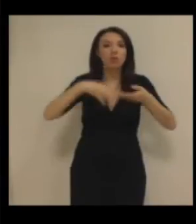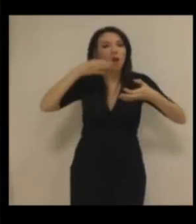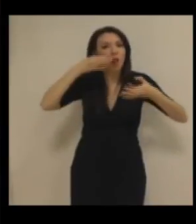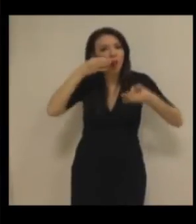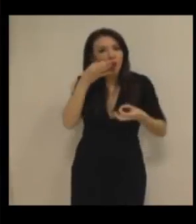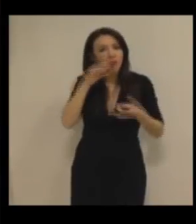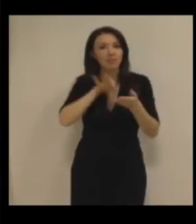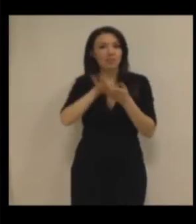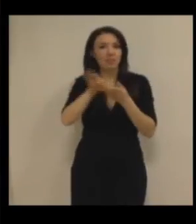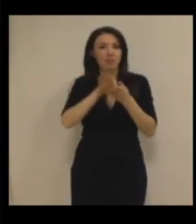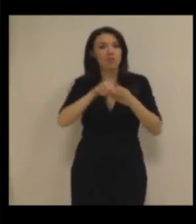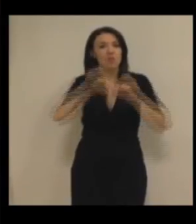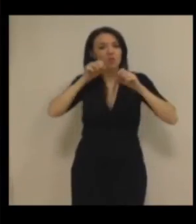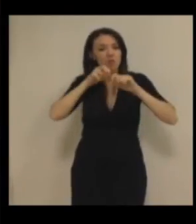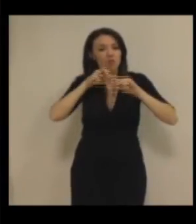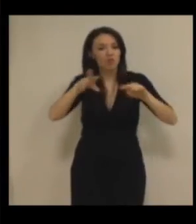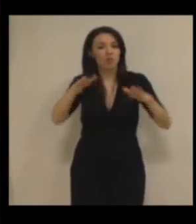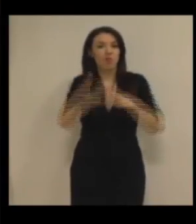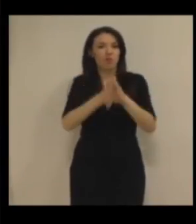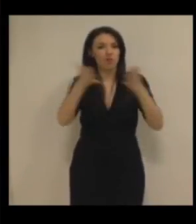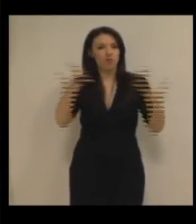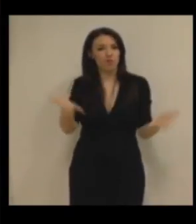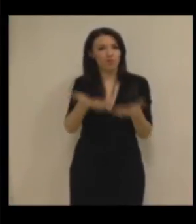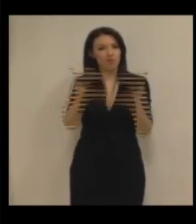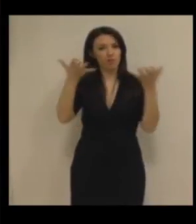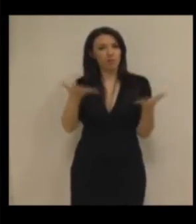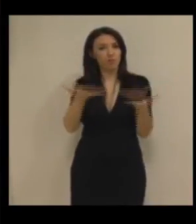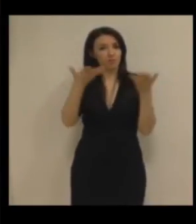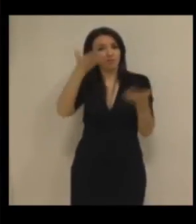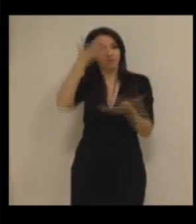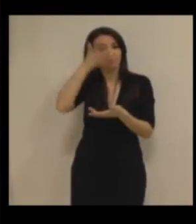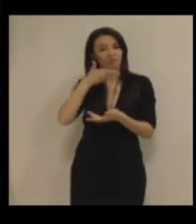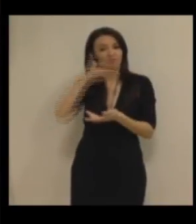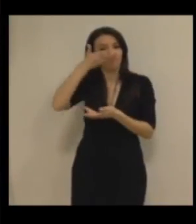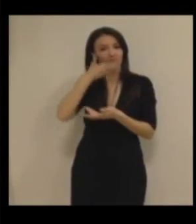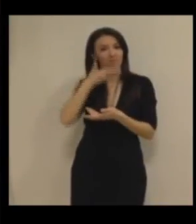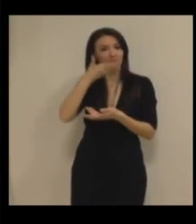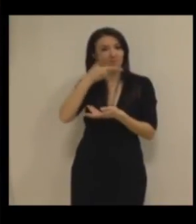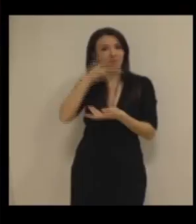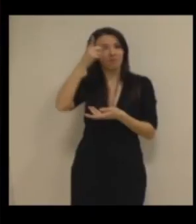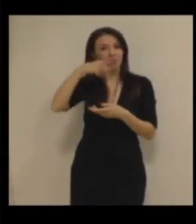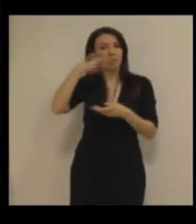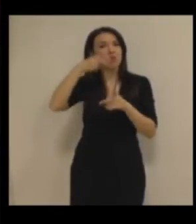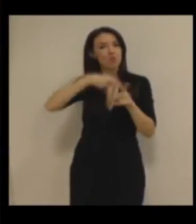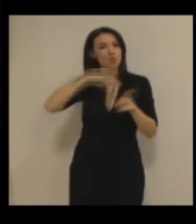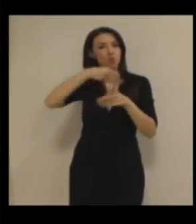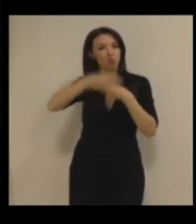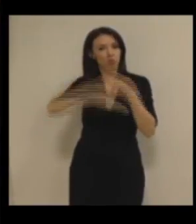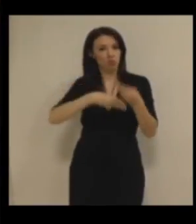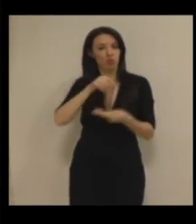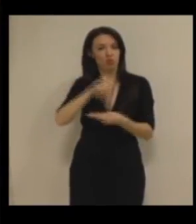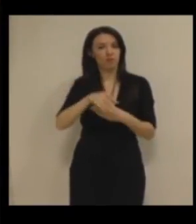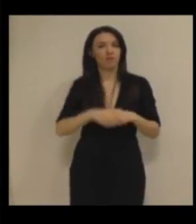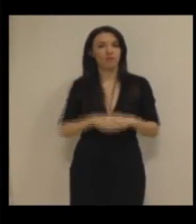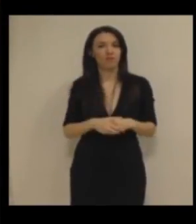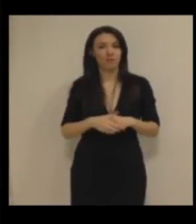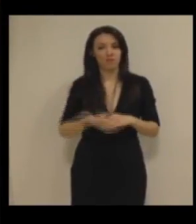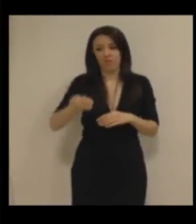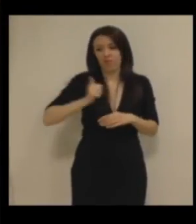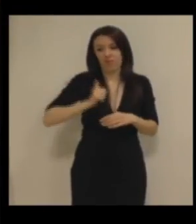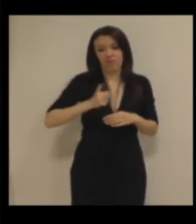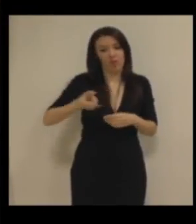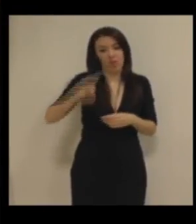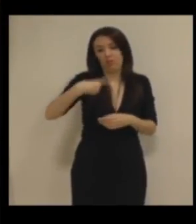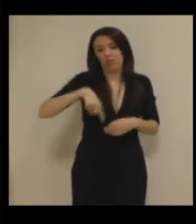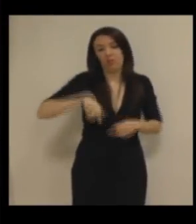Difundir y fomentar un poco el conocimiento y facilitar su uso. Nos